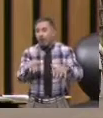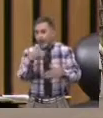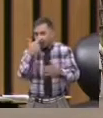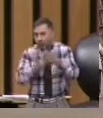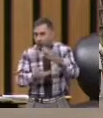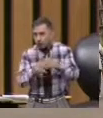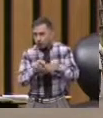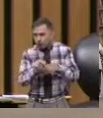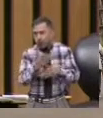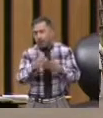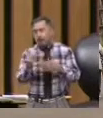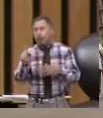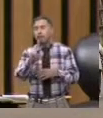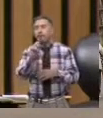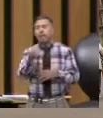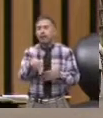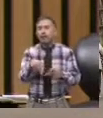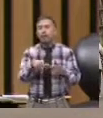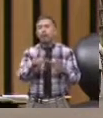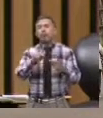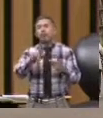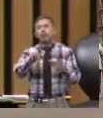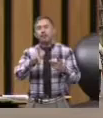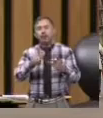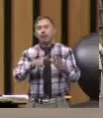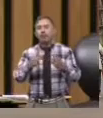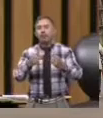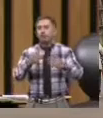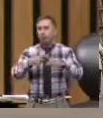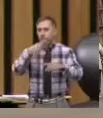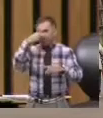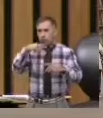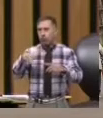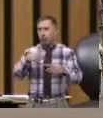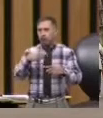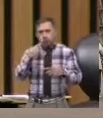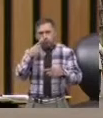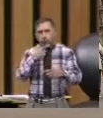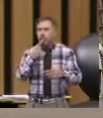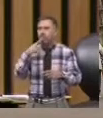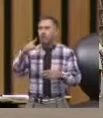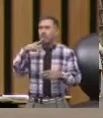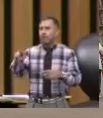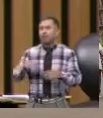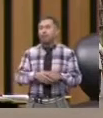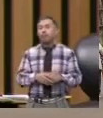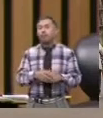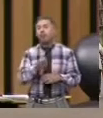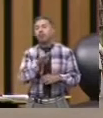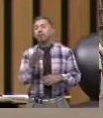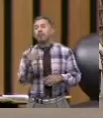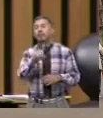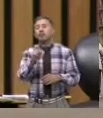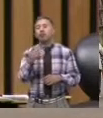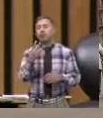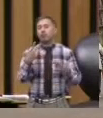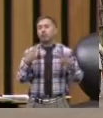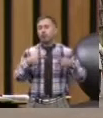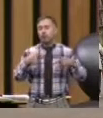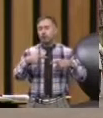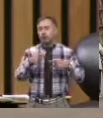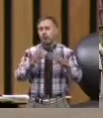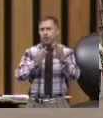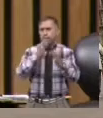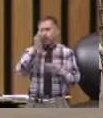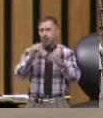quejas del PAN, PRD y Fuerza por México. Se identificó a 104 personas que publicaron mensajes